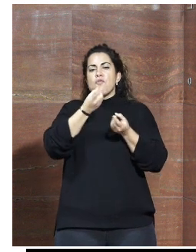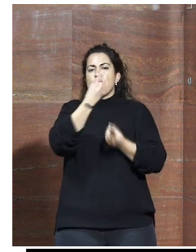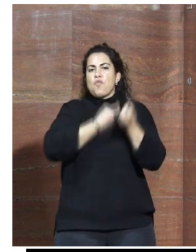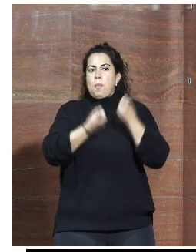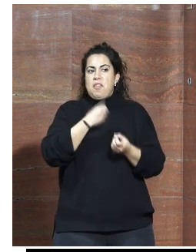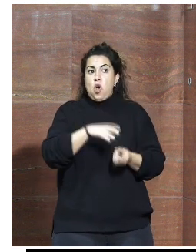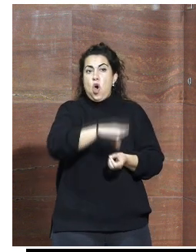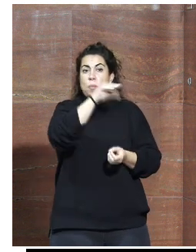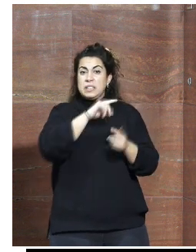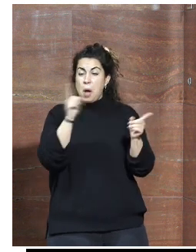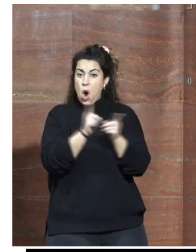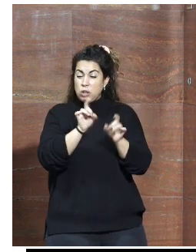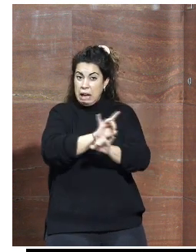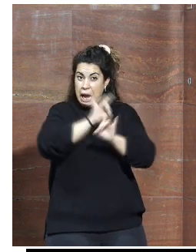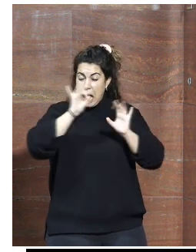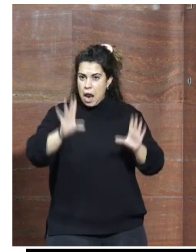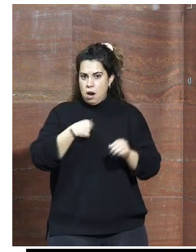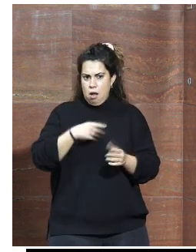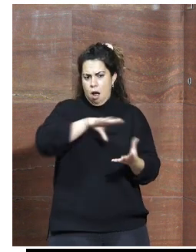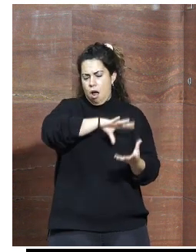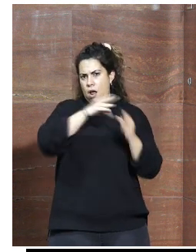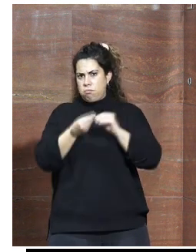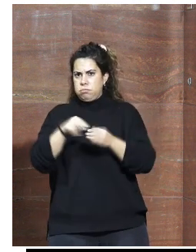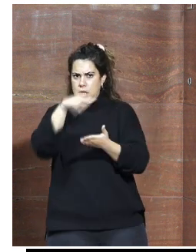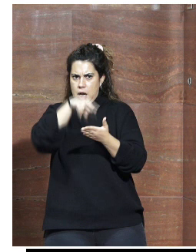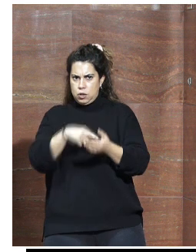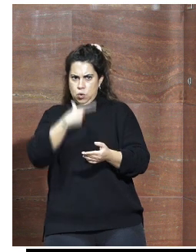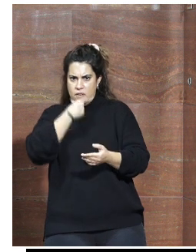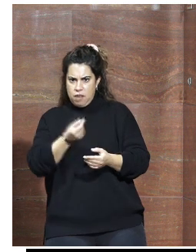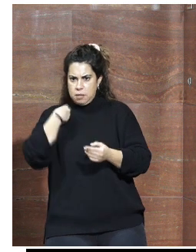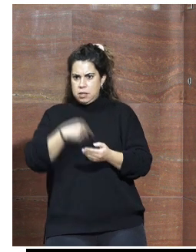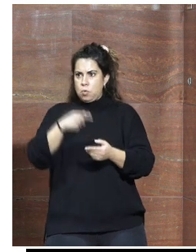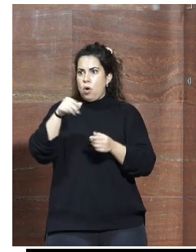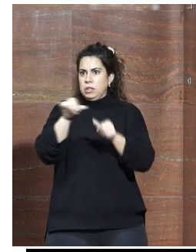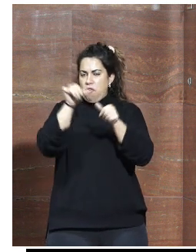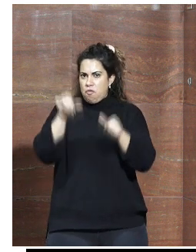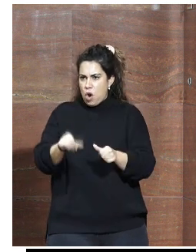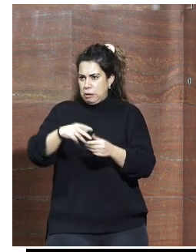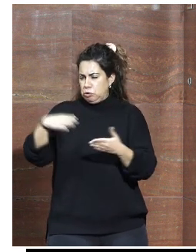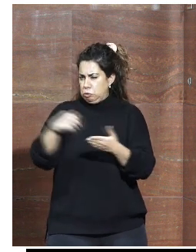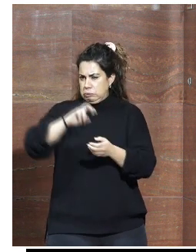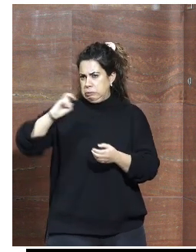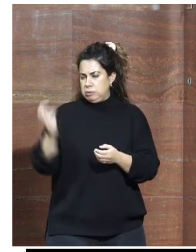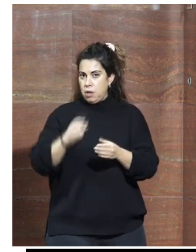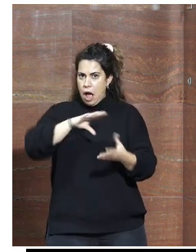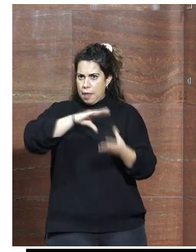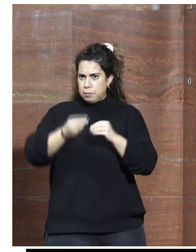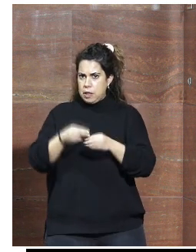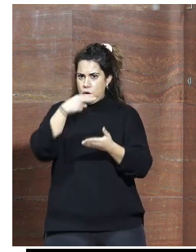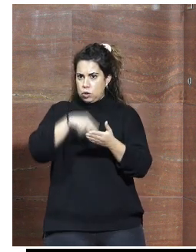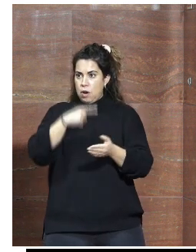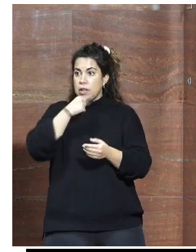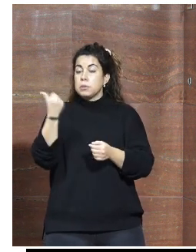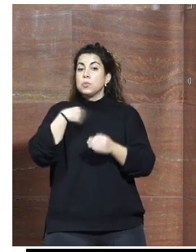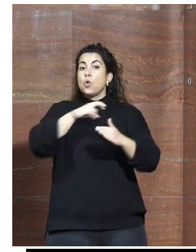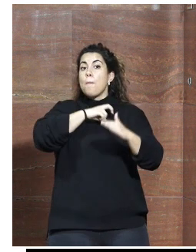y básica, adaptada a lectura fácil, en texto, imagen, maquetación y formato. Pues esto se ha hecho en Metro de Madrid